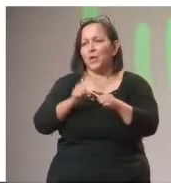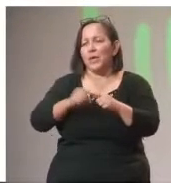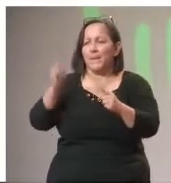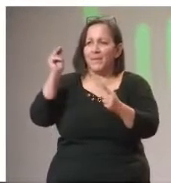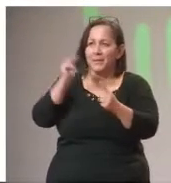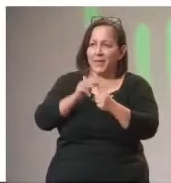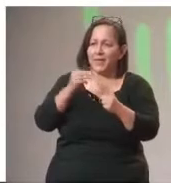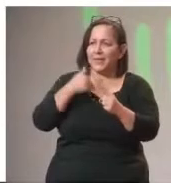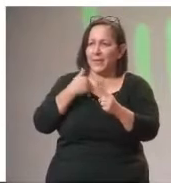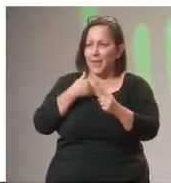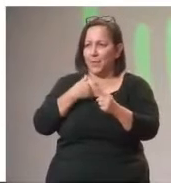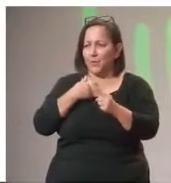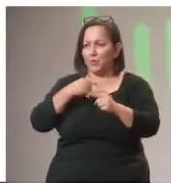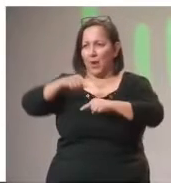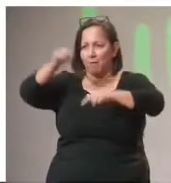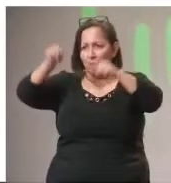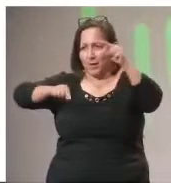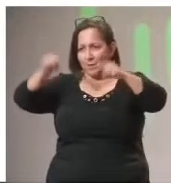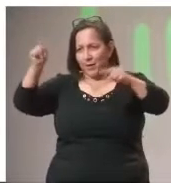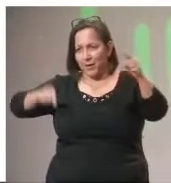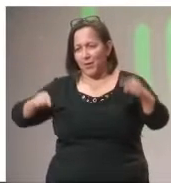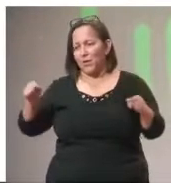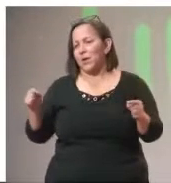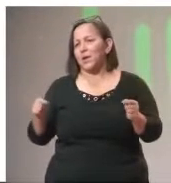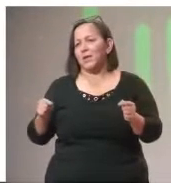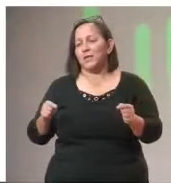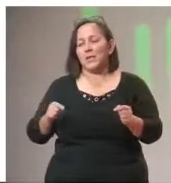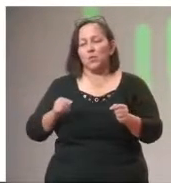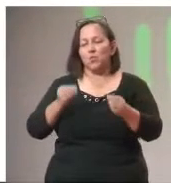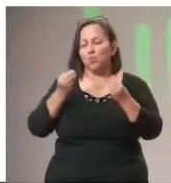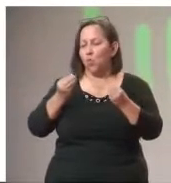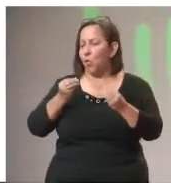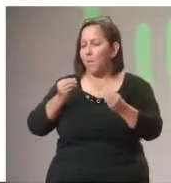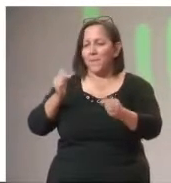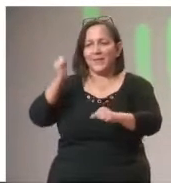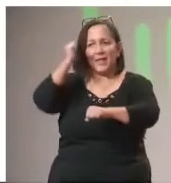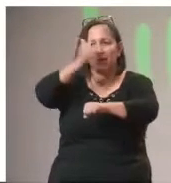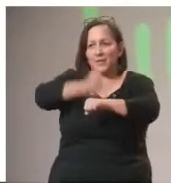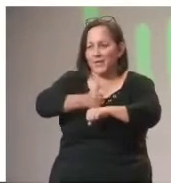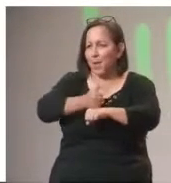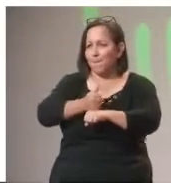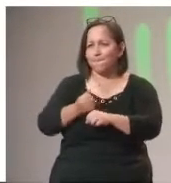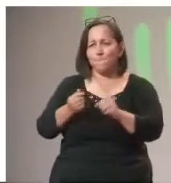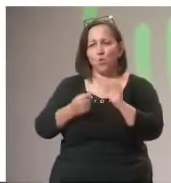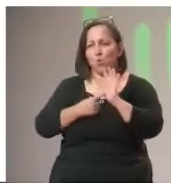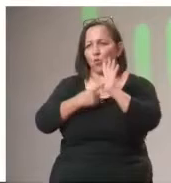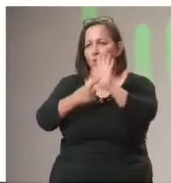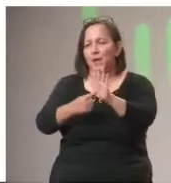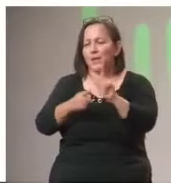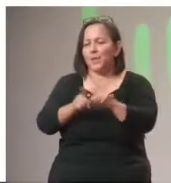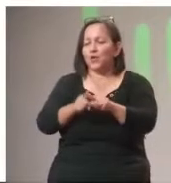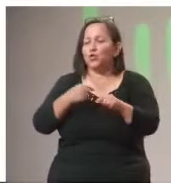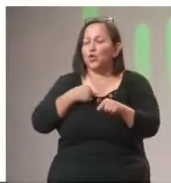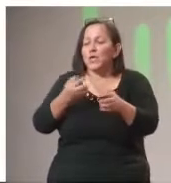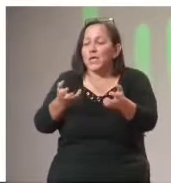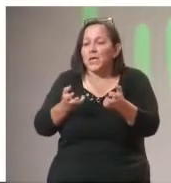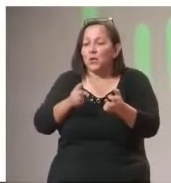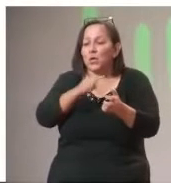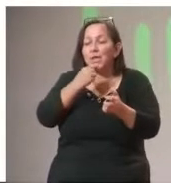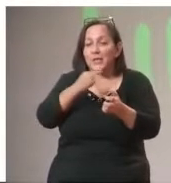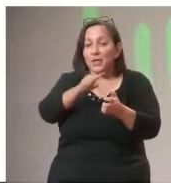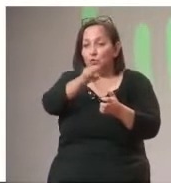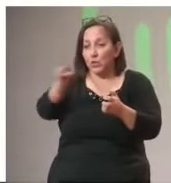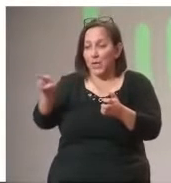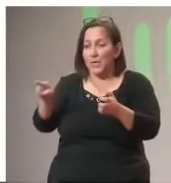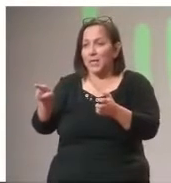mensaje es que tenemos una variabilidad en las fuentes de agua muy marcada. Entonces, el primer mensaje que quiero que se lleven para la casa es que el agua que está en el acueducto no es la